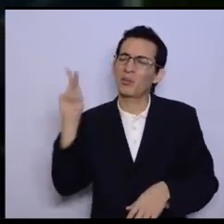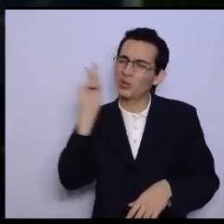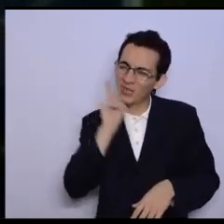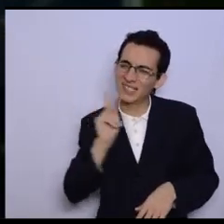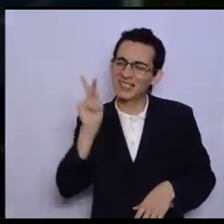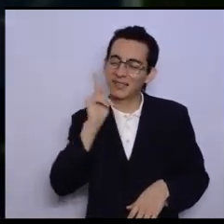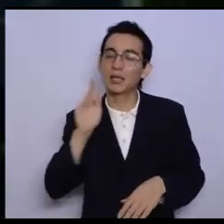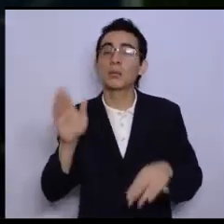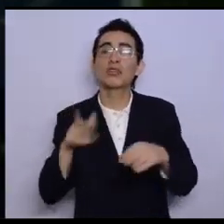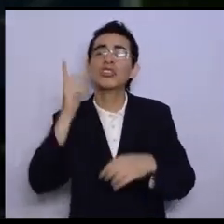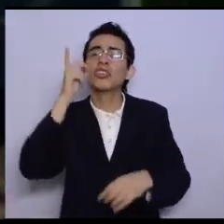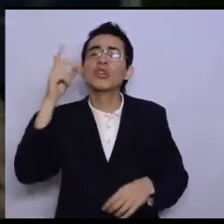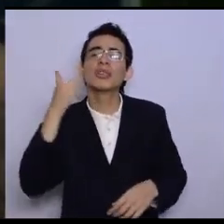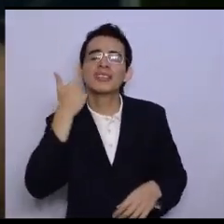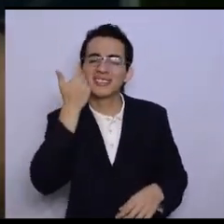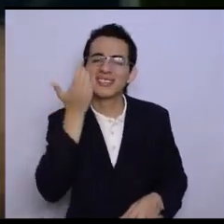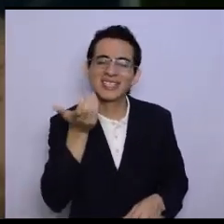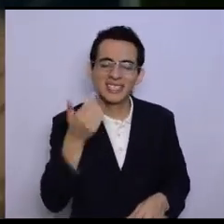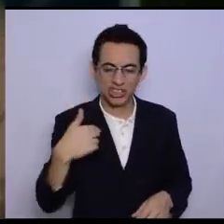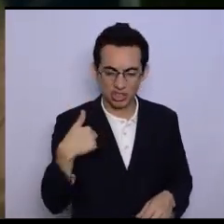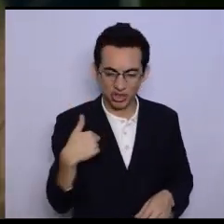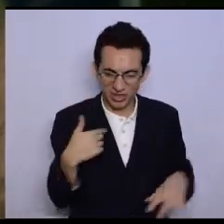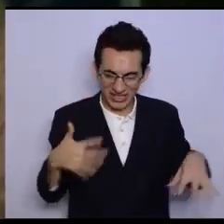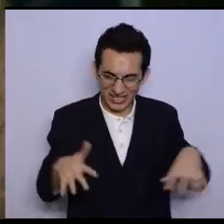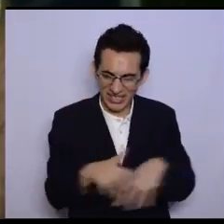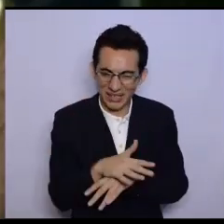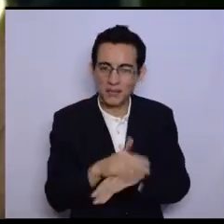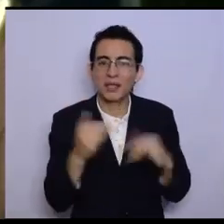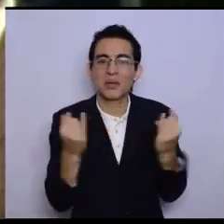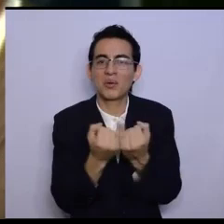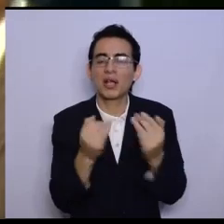quilates. Quiere un apóstol de 24 quilates.